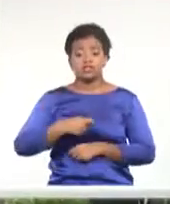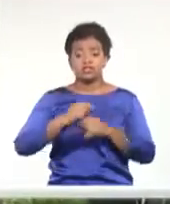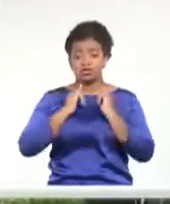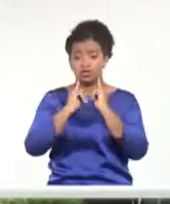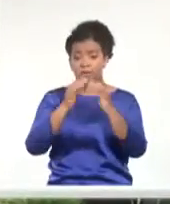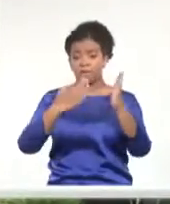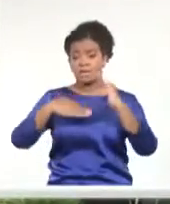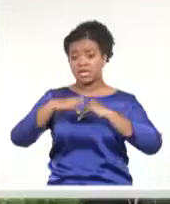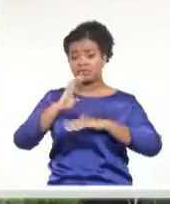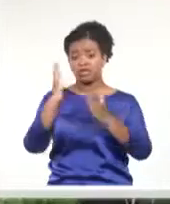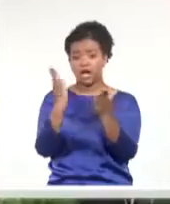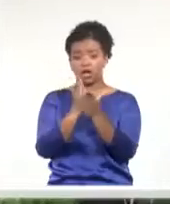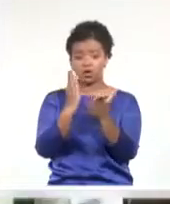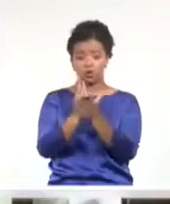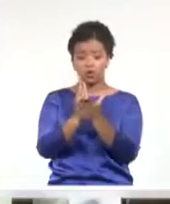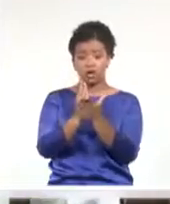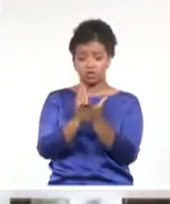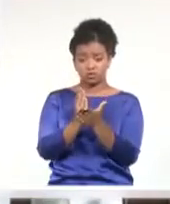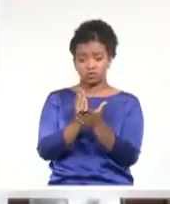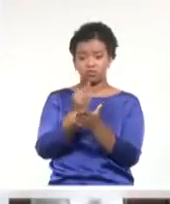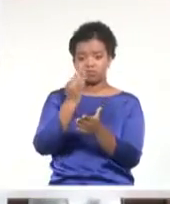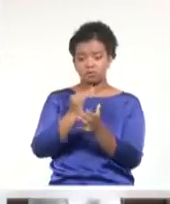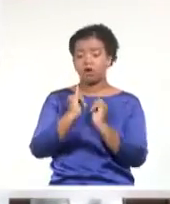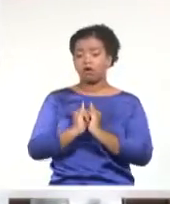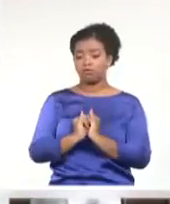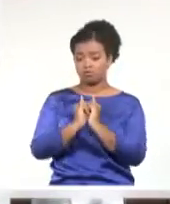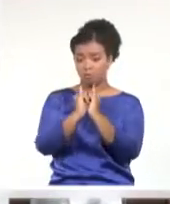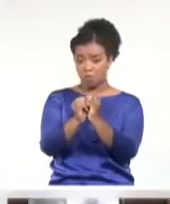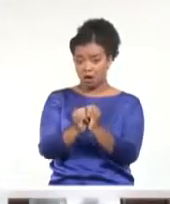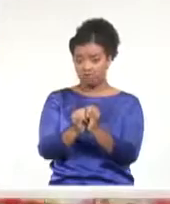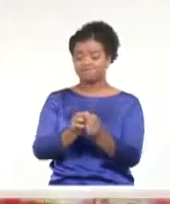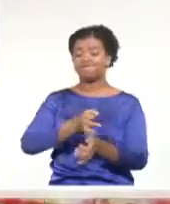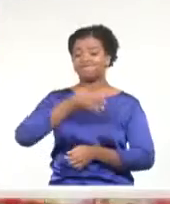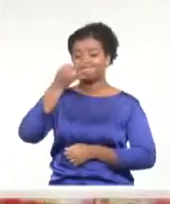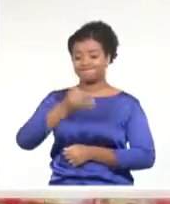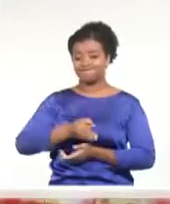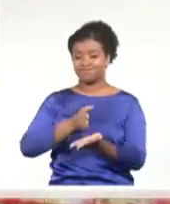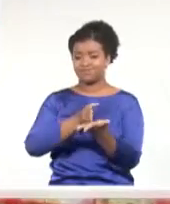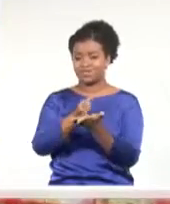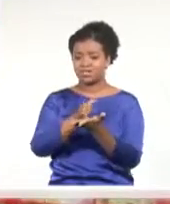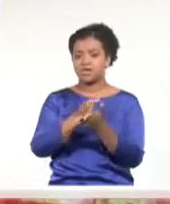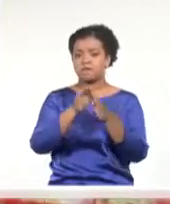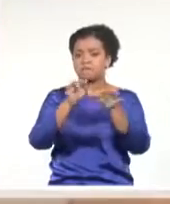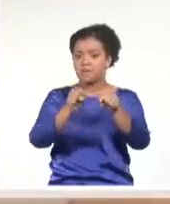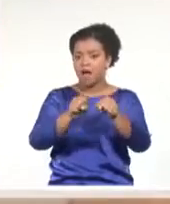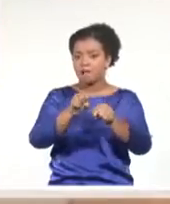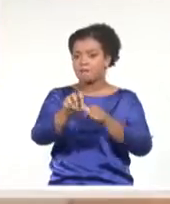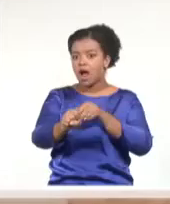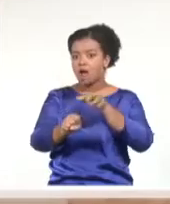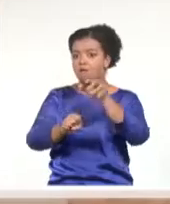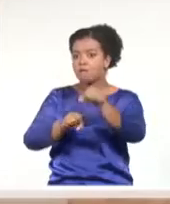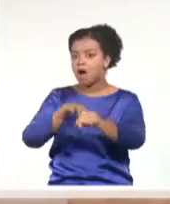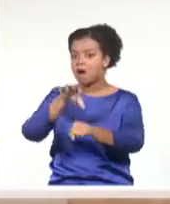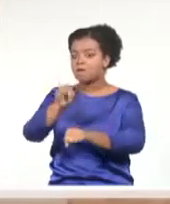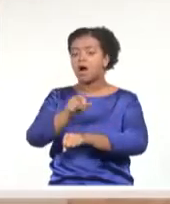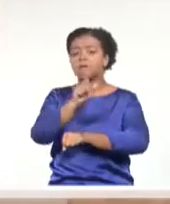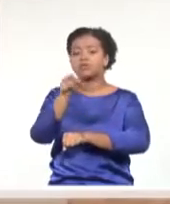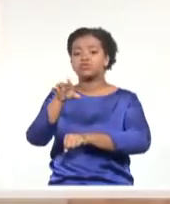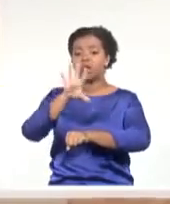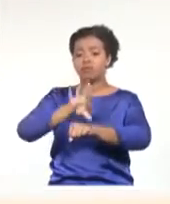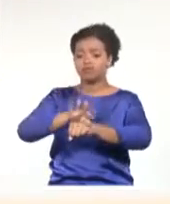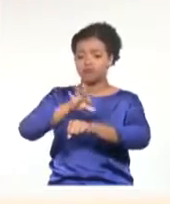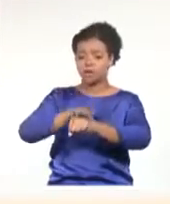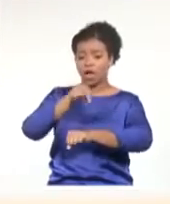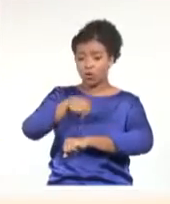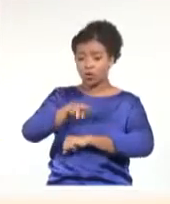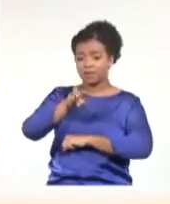Educación ugandesa, Janet Museveni, quien aseveró que sigue la detección en el país de 23 nuevos casos de